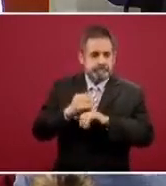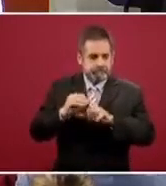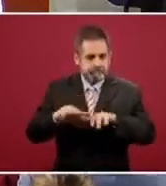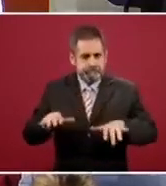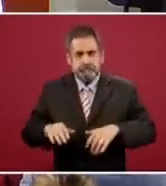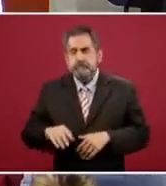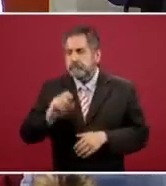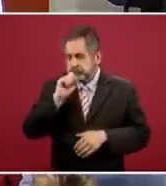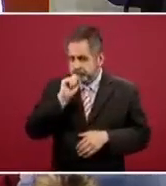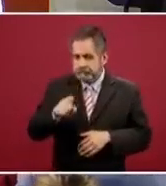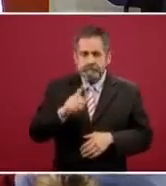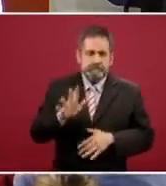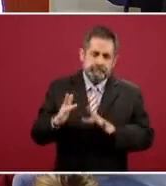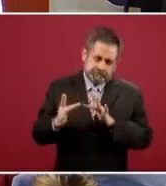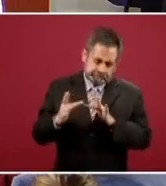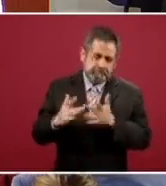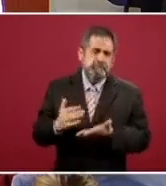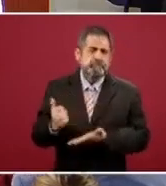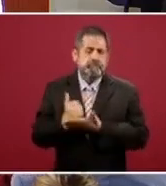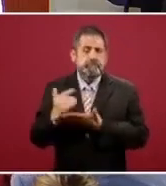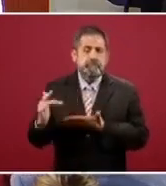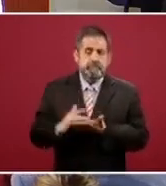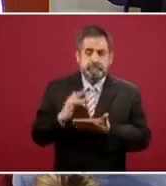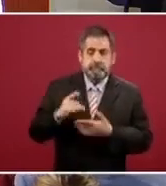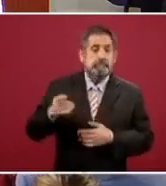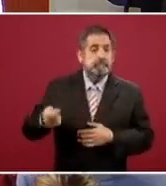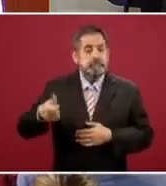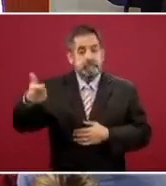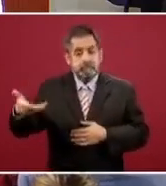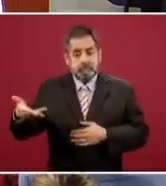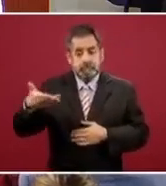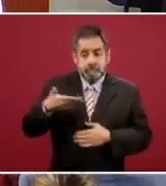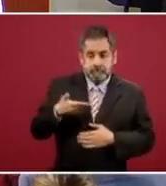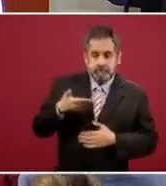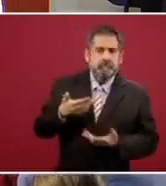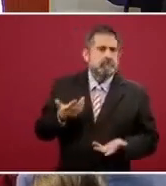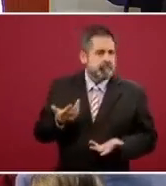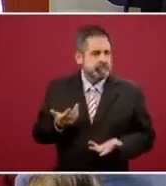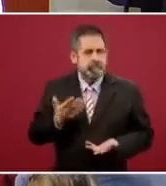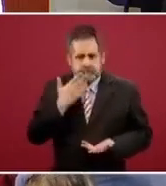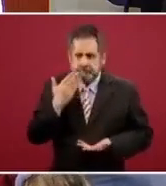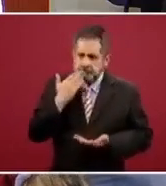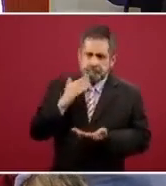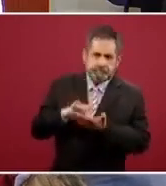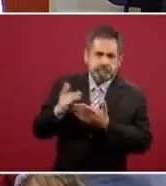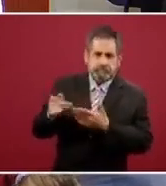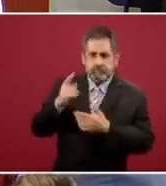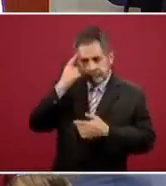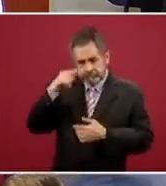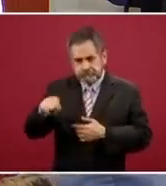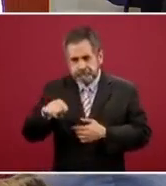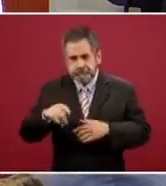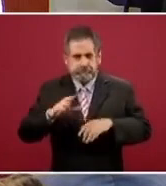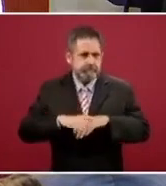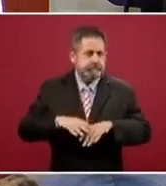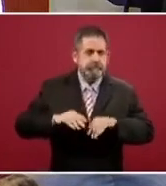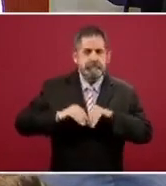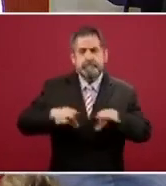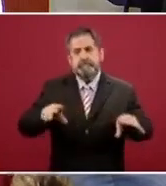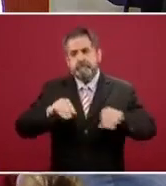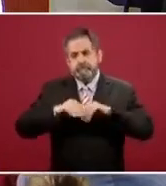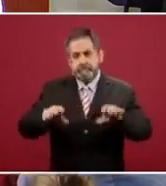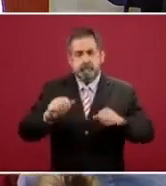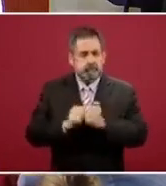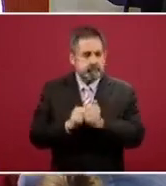también hemos tenido una colaboración, incluso ofrecida por ellos mismos, para poder privilegiar el acceso a la información